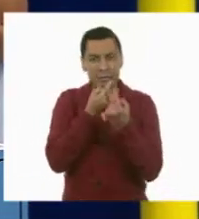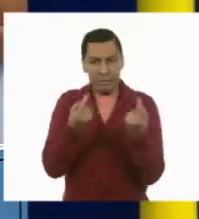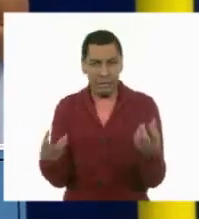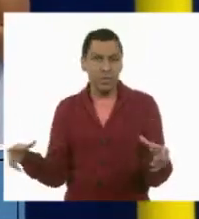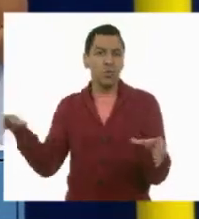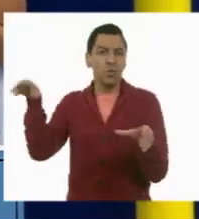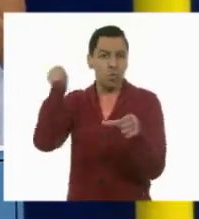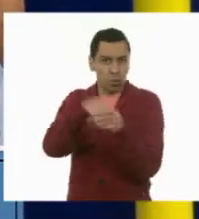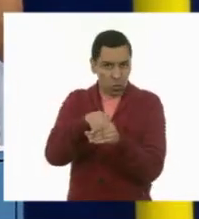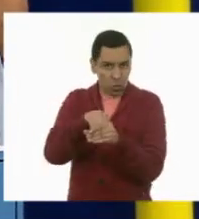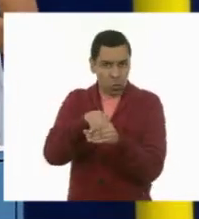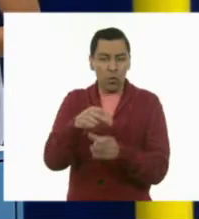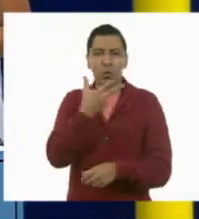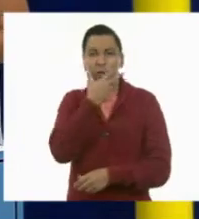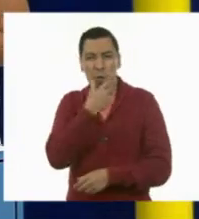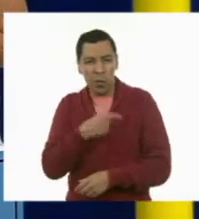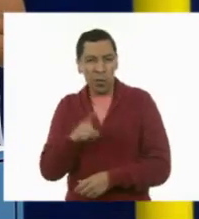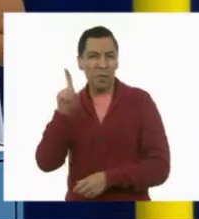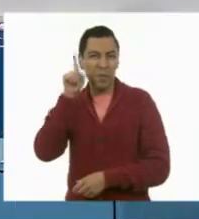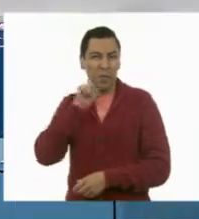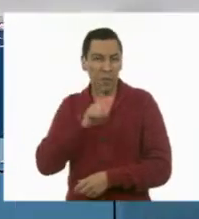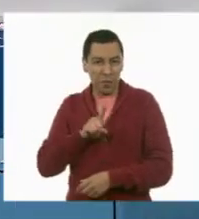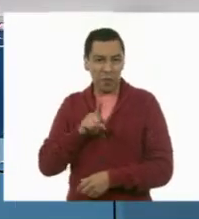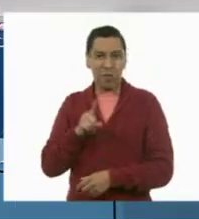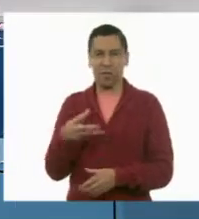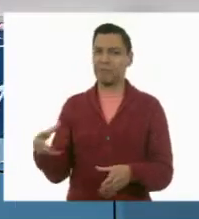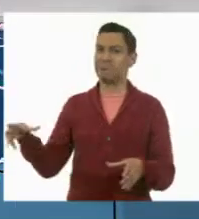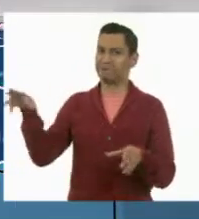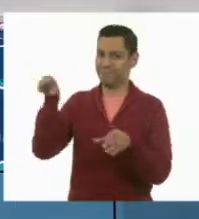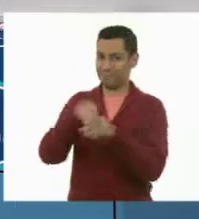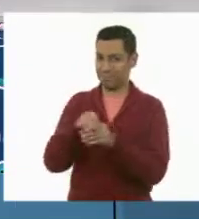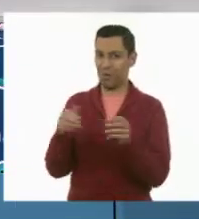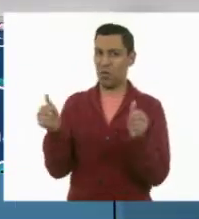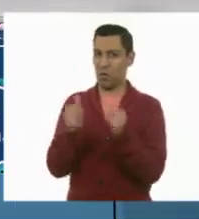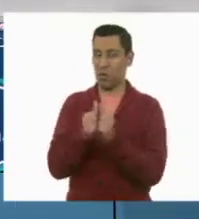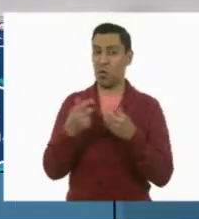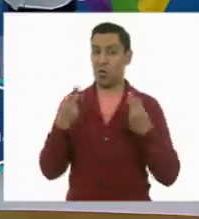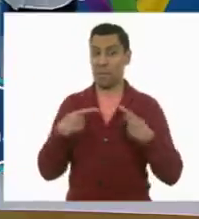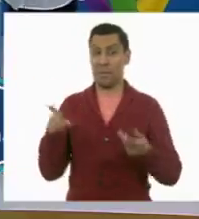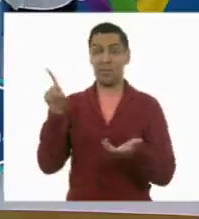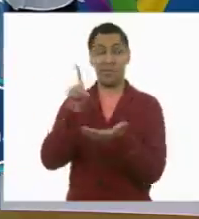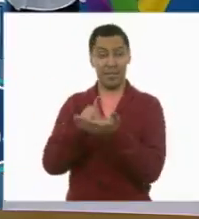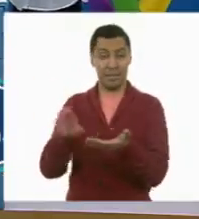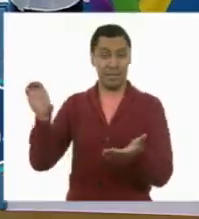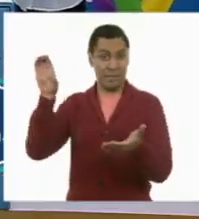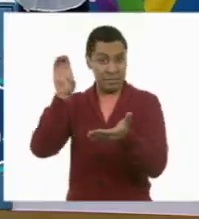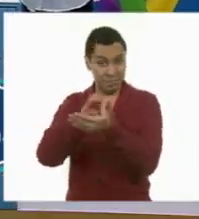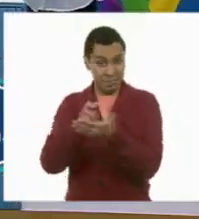y adolescentes con discapacidad. Exacto. Esos niños deben de vivir...